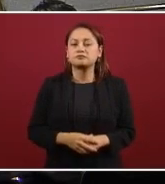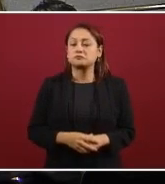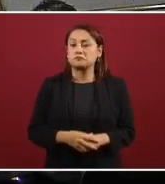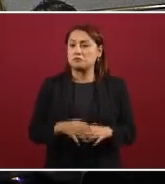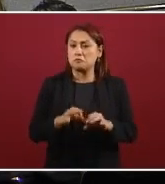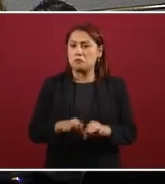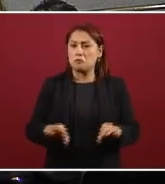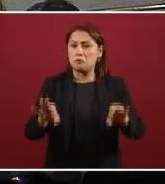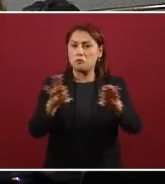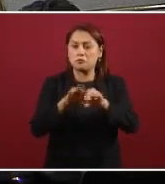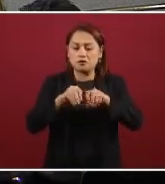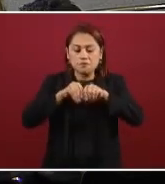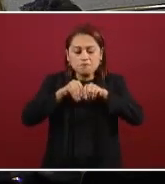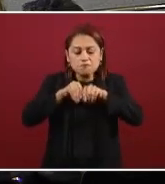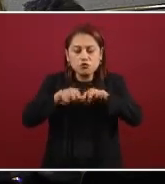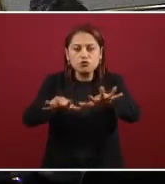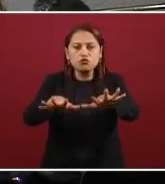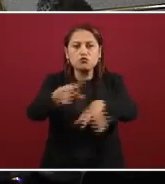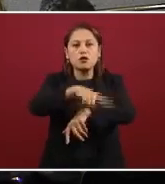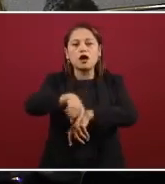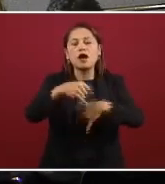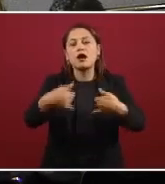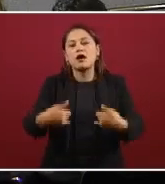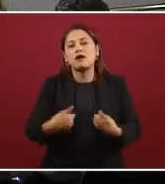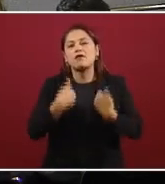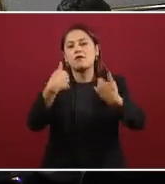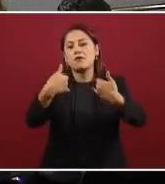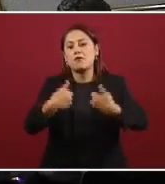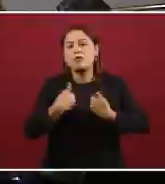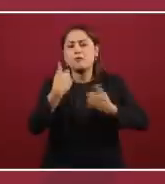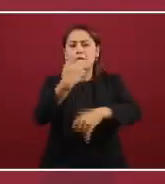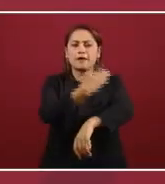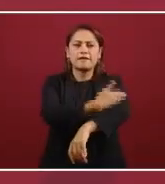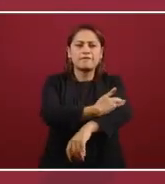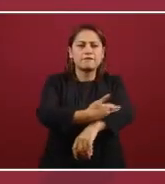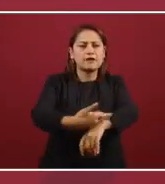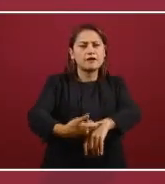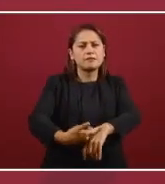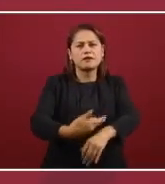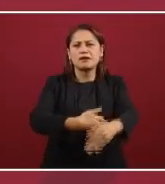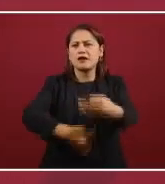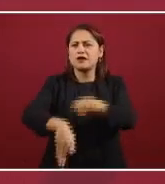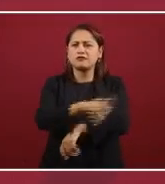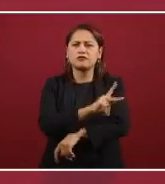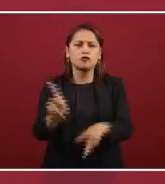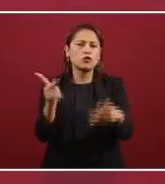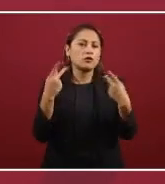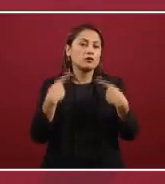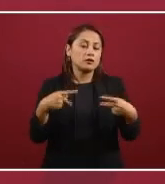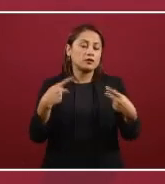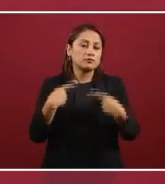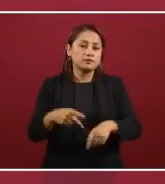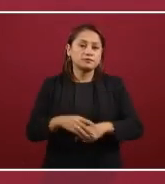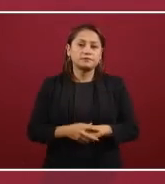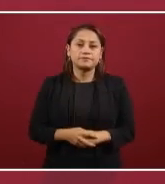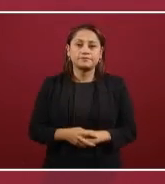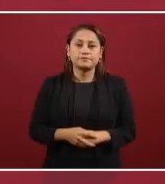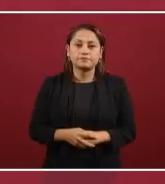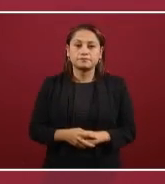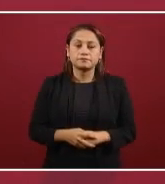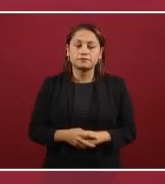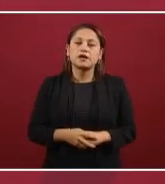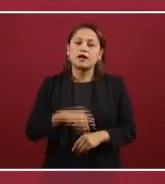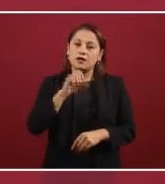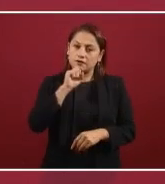información a jóvenes, a familias, a todos los ciudadanos, y pedir el apoyo,